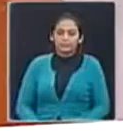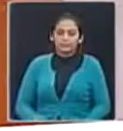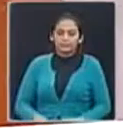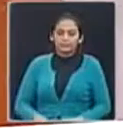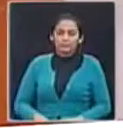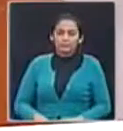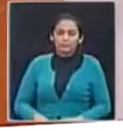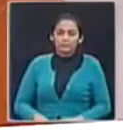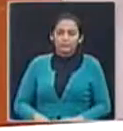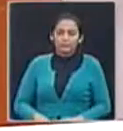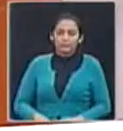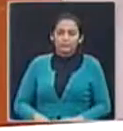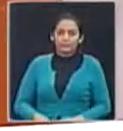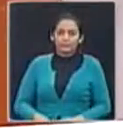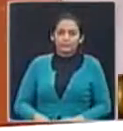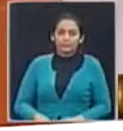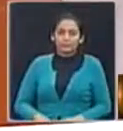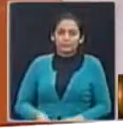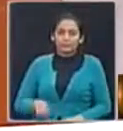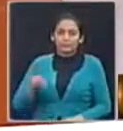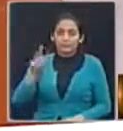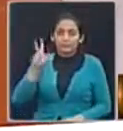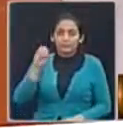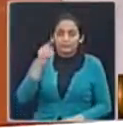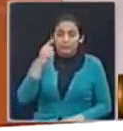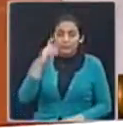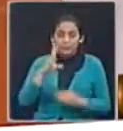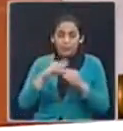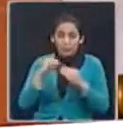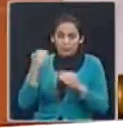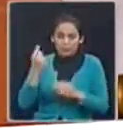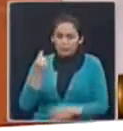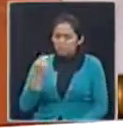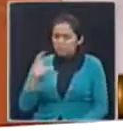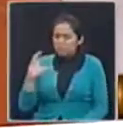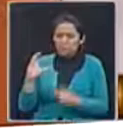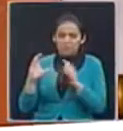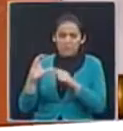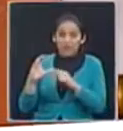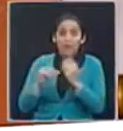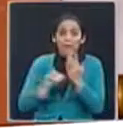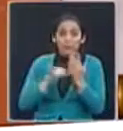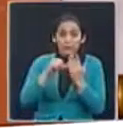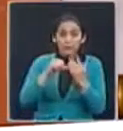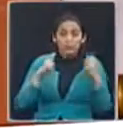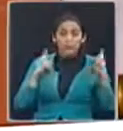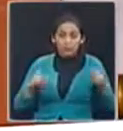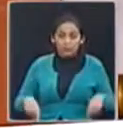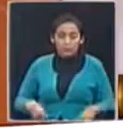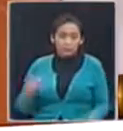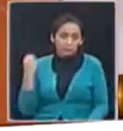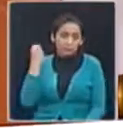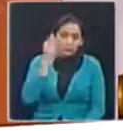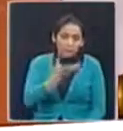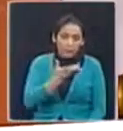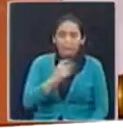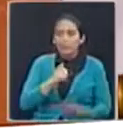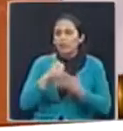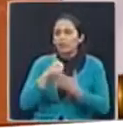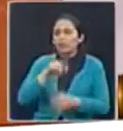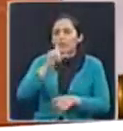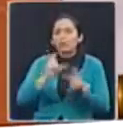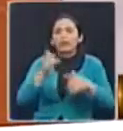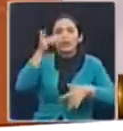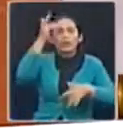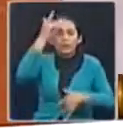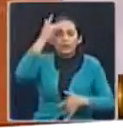Más de 130 millones destina el Ministerio de Salud para la prestación de servicios en los diferentes hospitales de la Sociedad de Lucha contra el Cáncer del